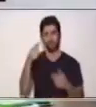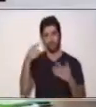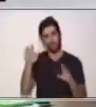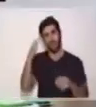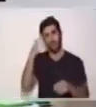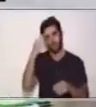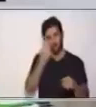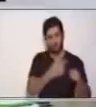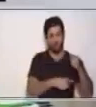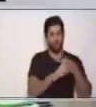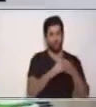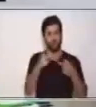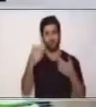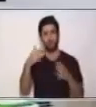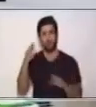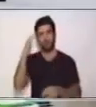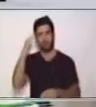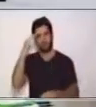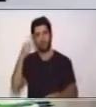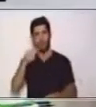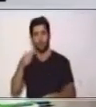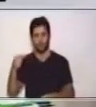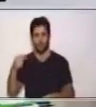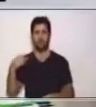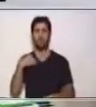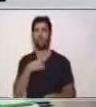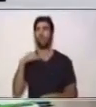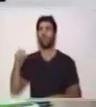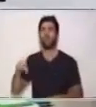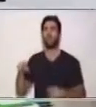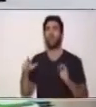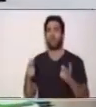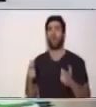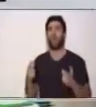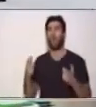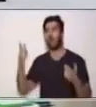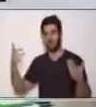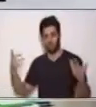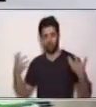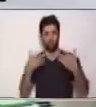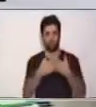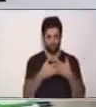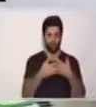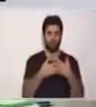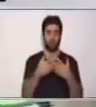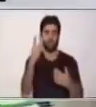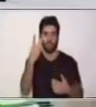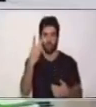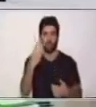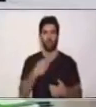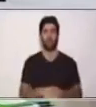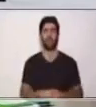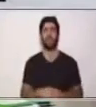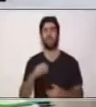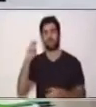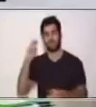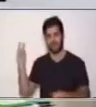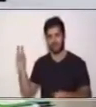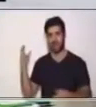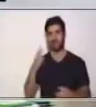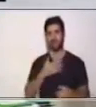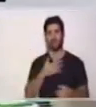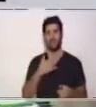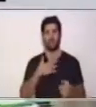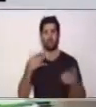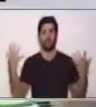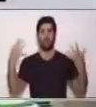ya puede restar. Ahora lo que vamos a hacer es unir esas dos operaciones, a eso le llamamos, en este caso, una